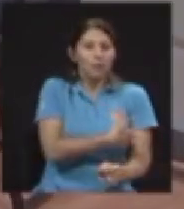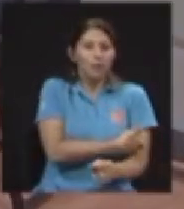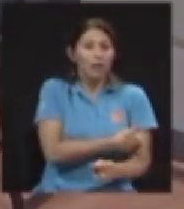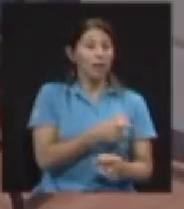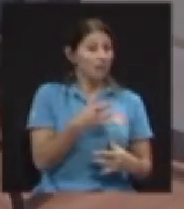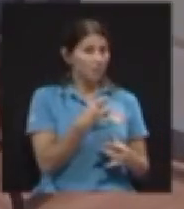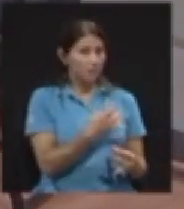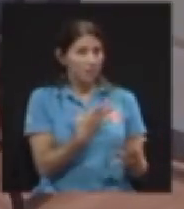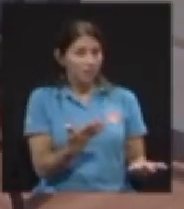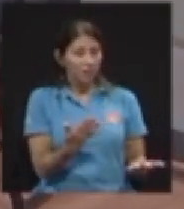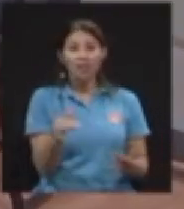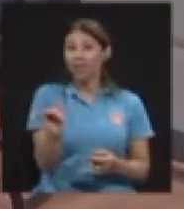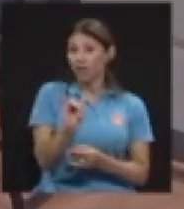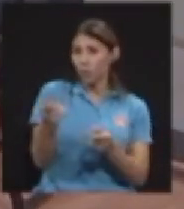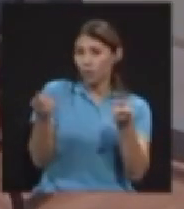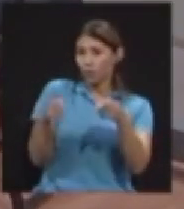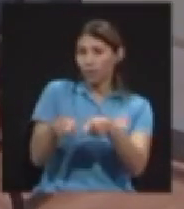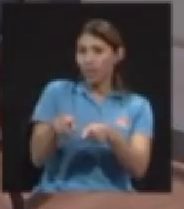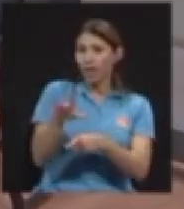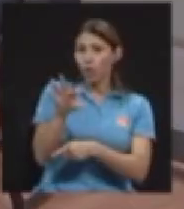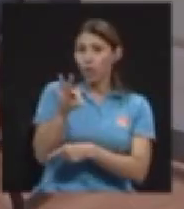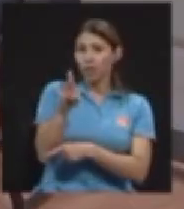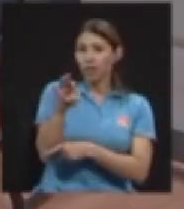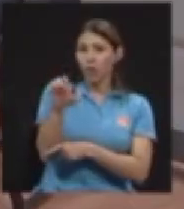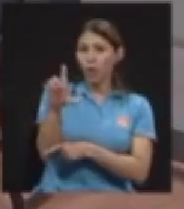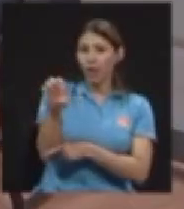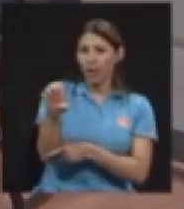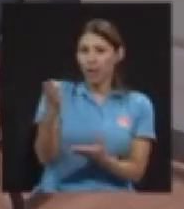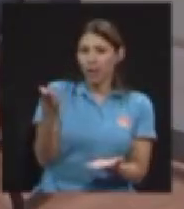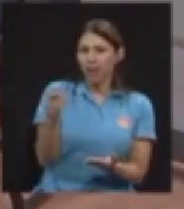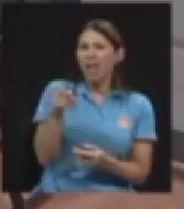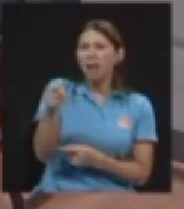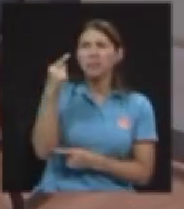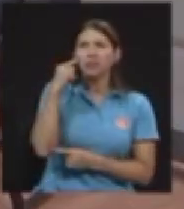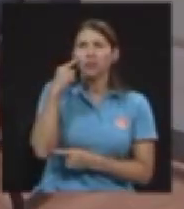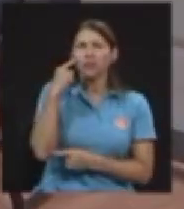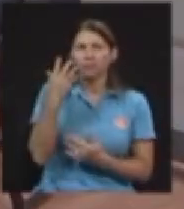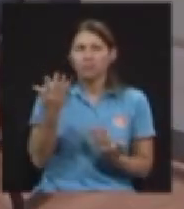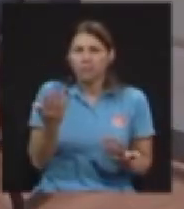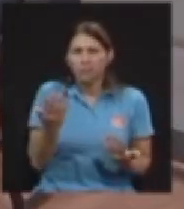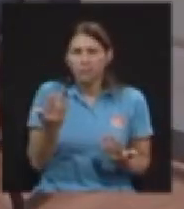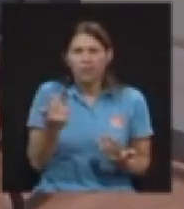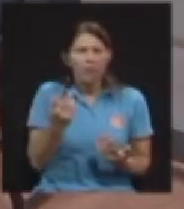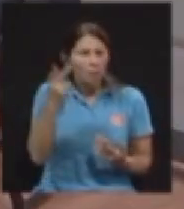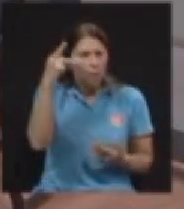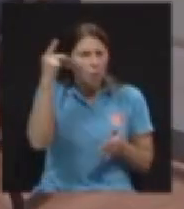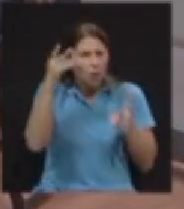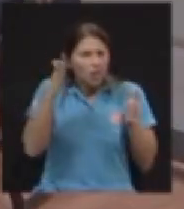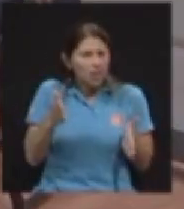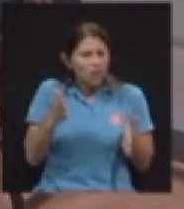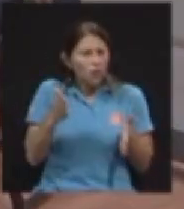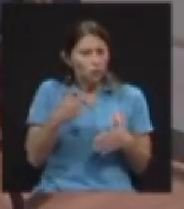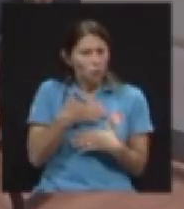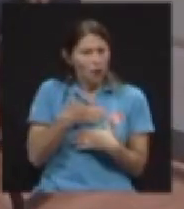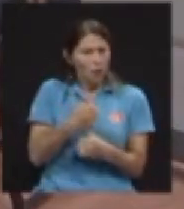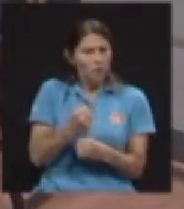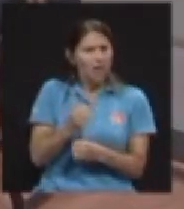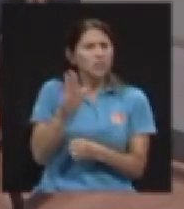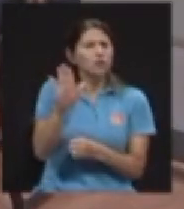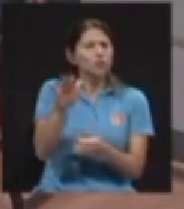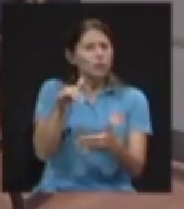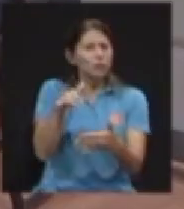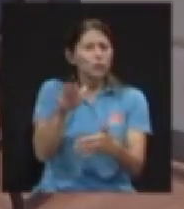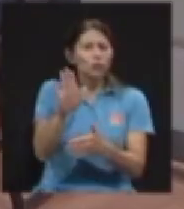Igual sucede con Tirol. O sea, él cuando se imaginó que los políticos iban a terminar confiando en sus estudios,